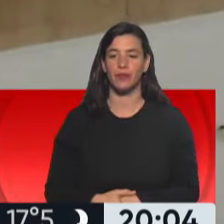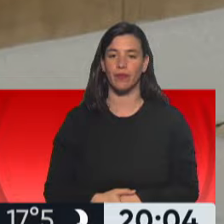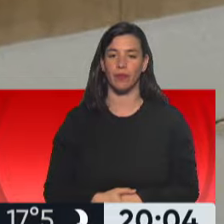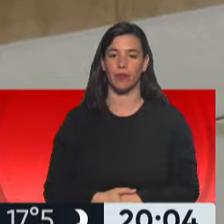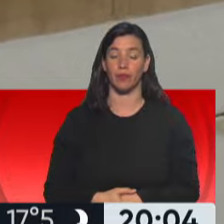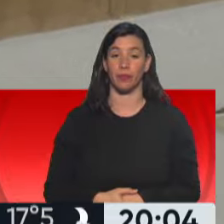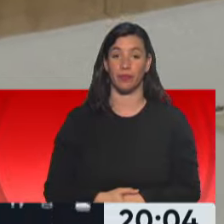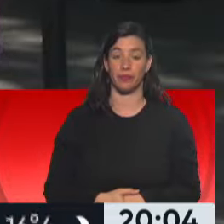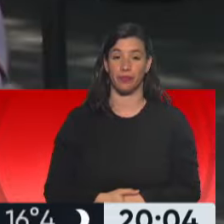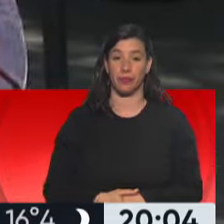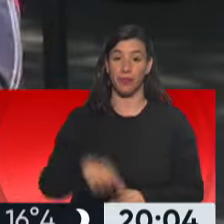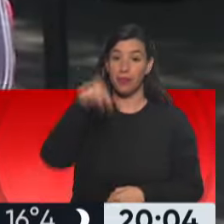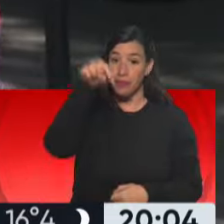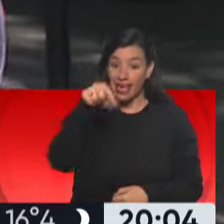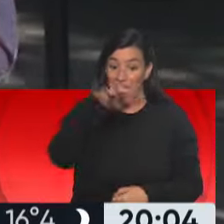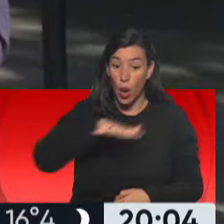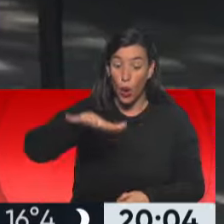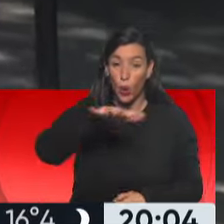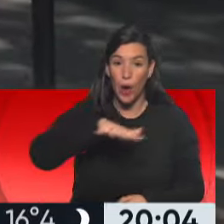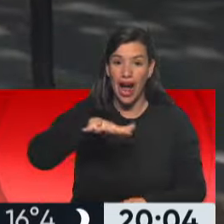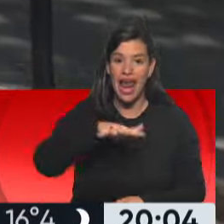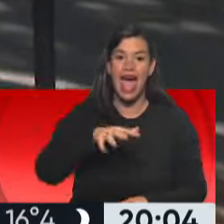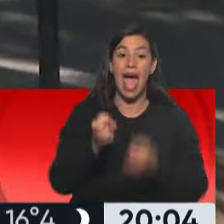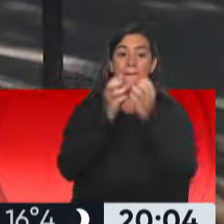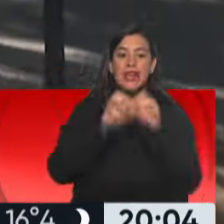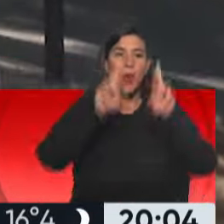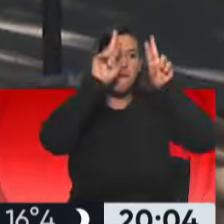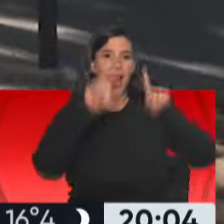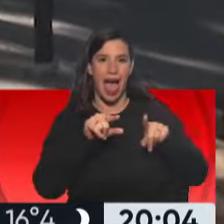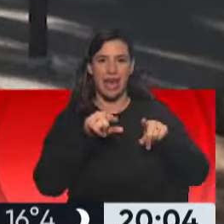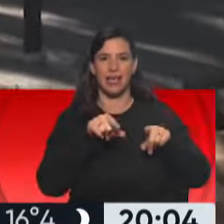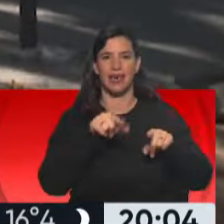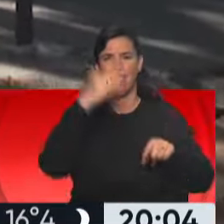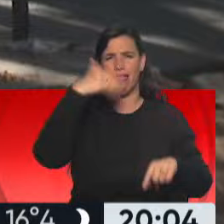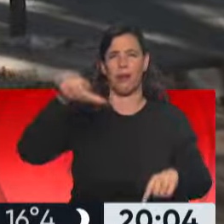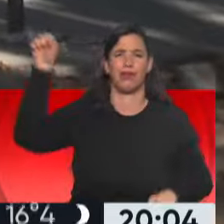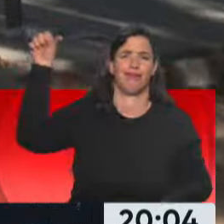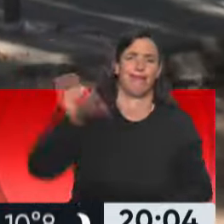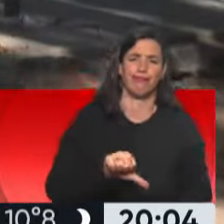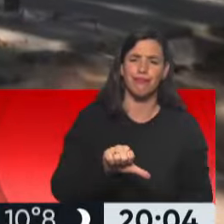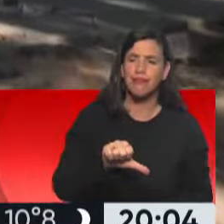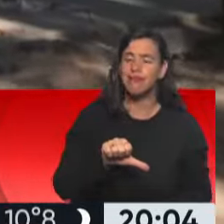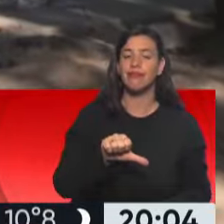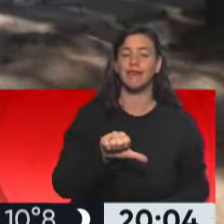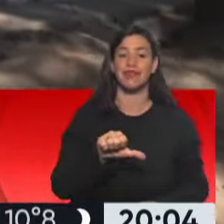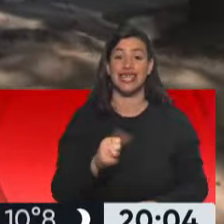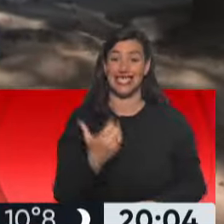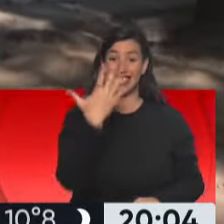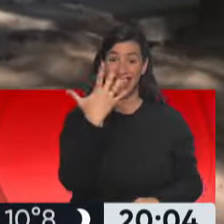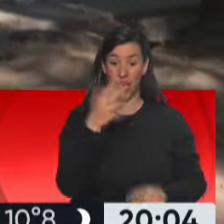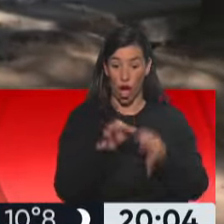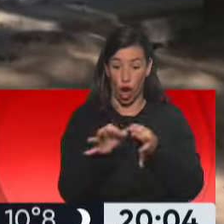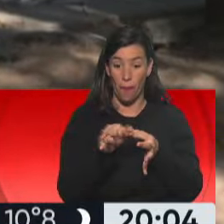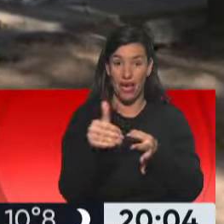Este es el principio del final. Acá se frustró el robo del siglo, a menos de 5 metros del Banco Macro.